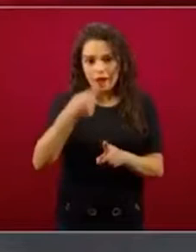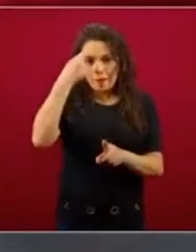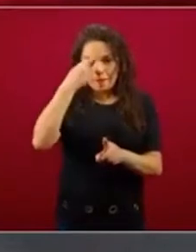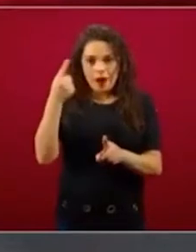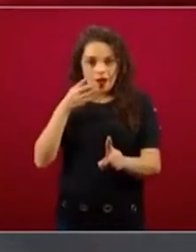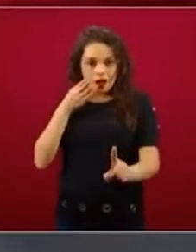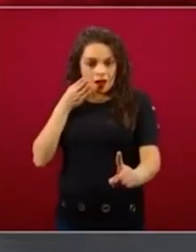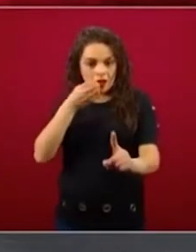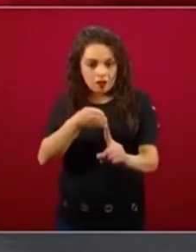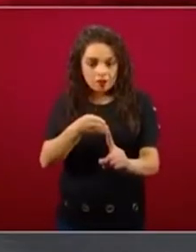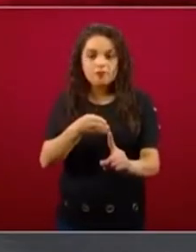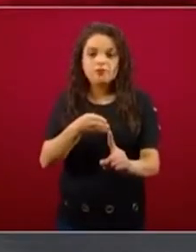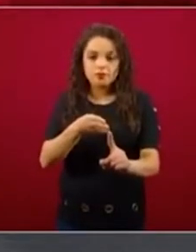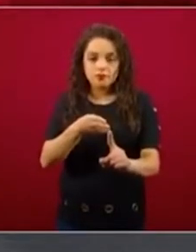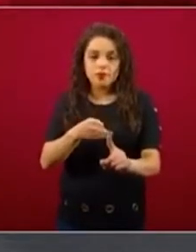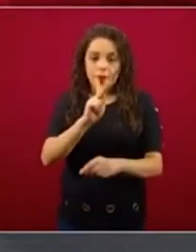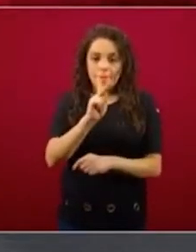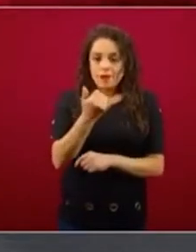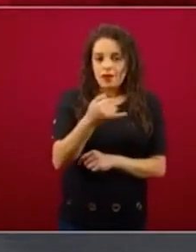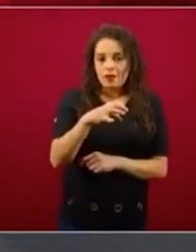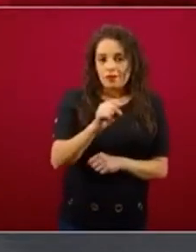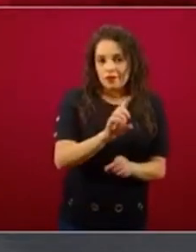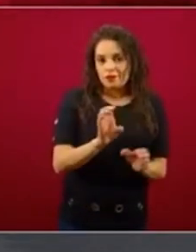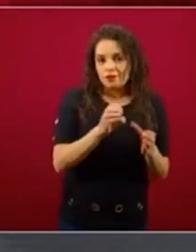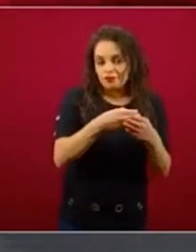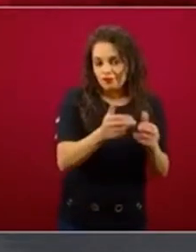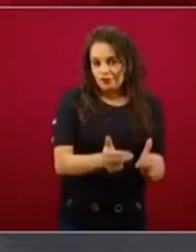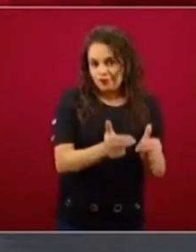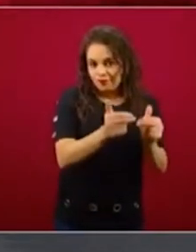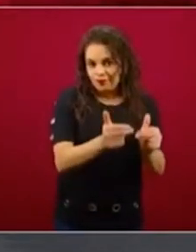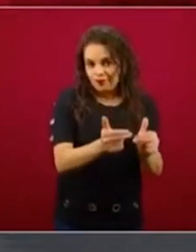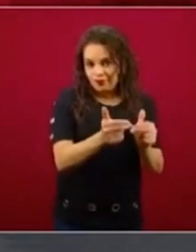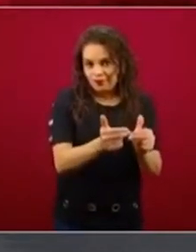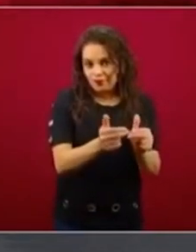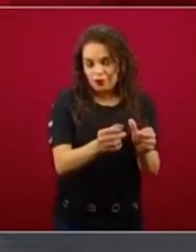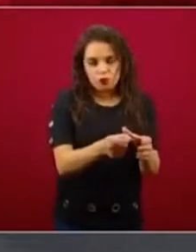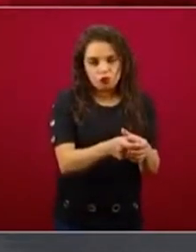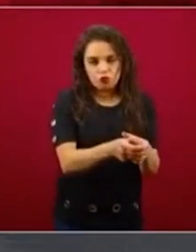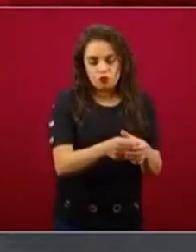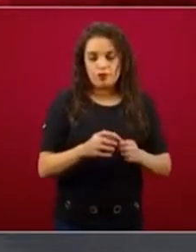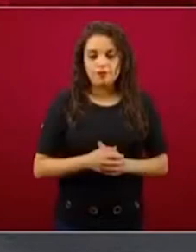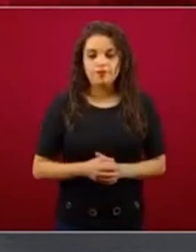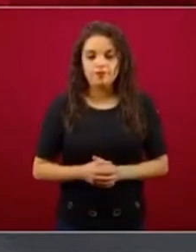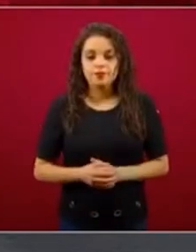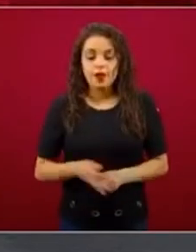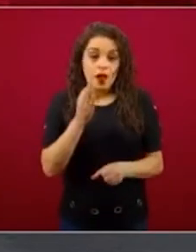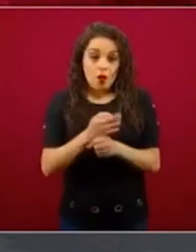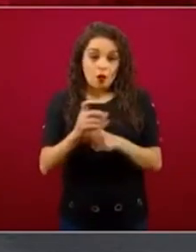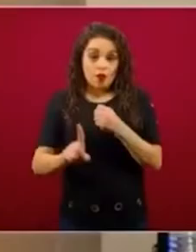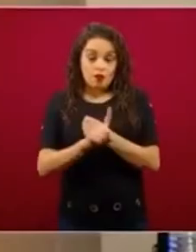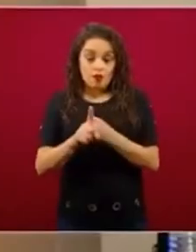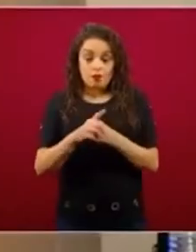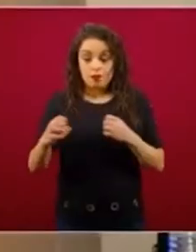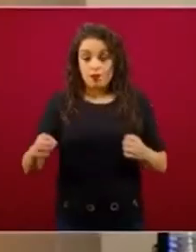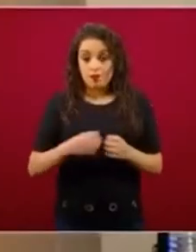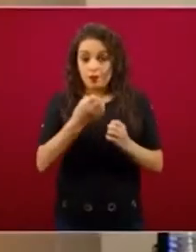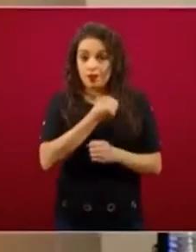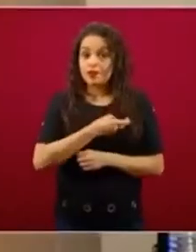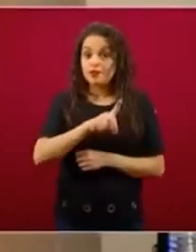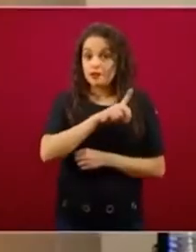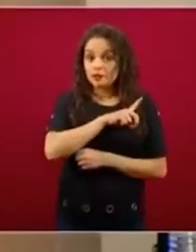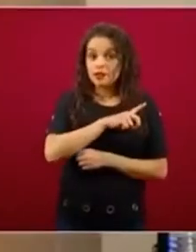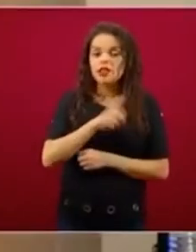esa economía micro y menciona el recordarles que ahorita por toda esta emergencia sanitaria estamos teniendo